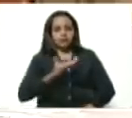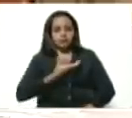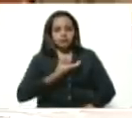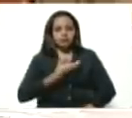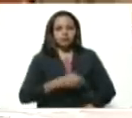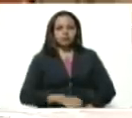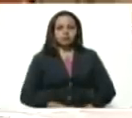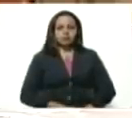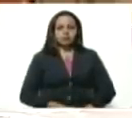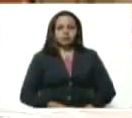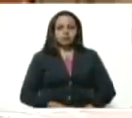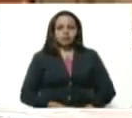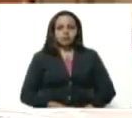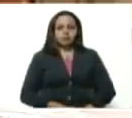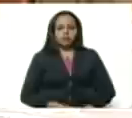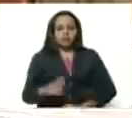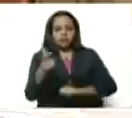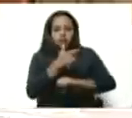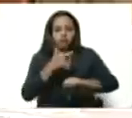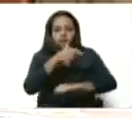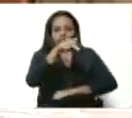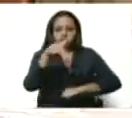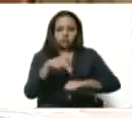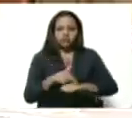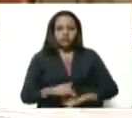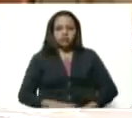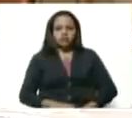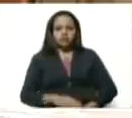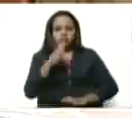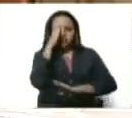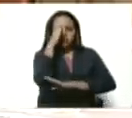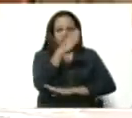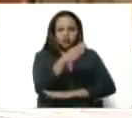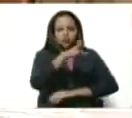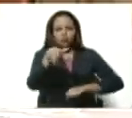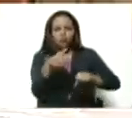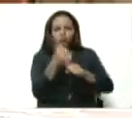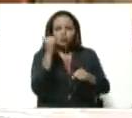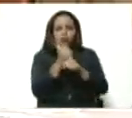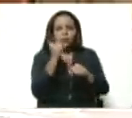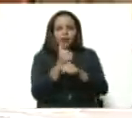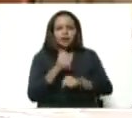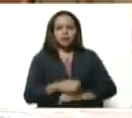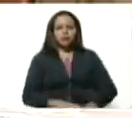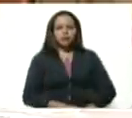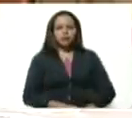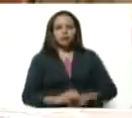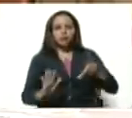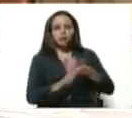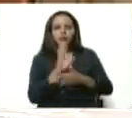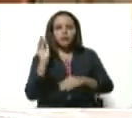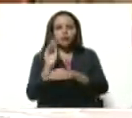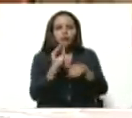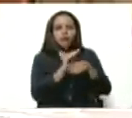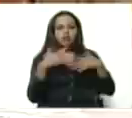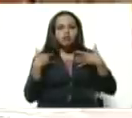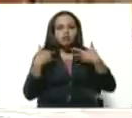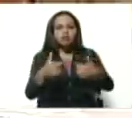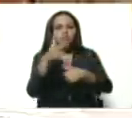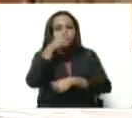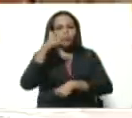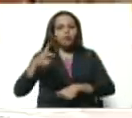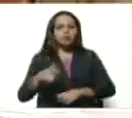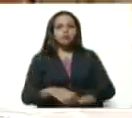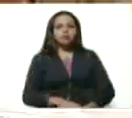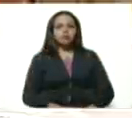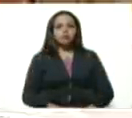alcaldesas al gobierno nacional concentrar nuestra agenda de gestión en la protección de la salud del pueblo